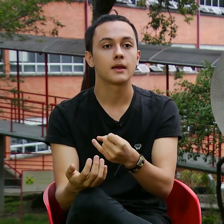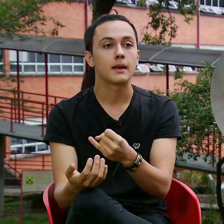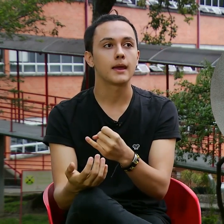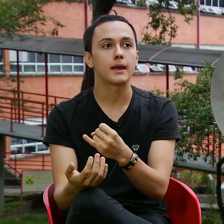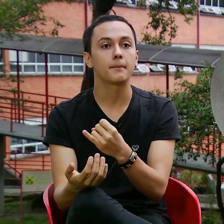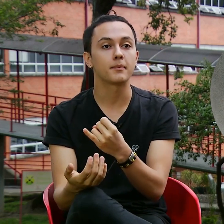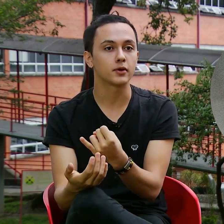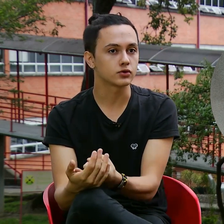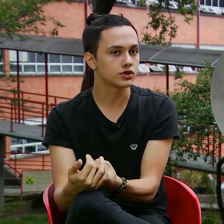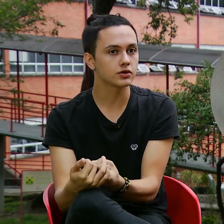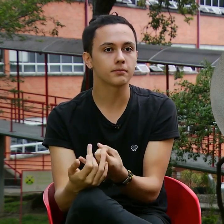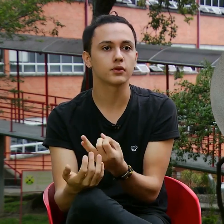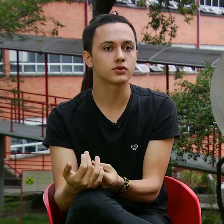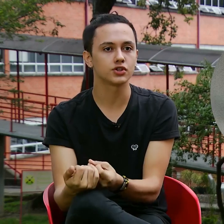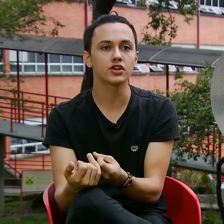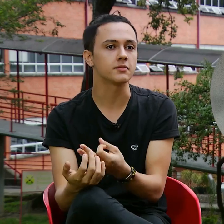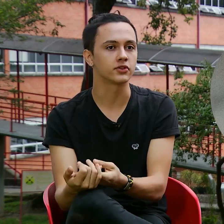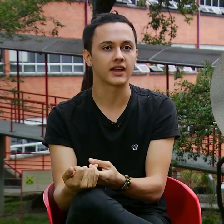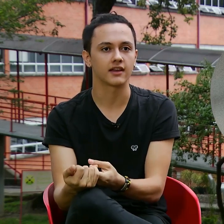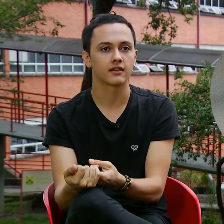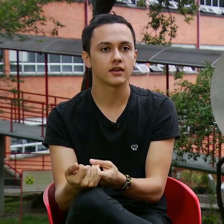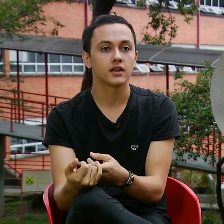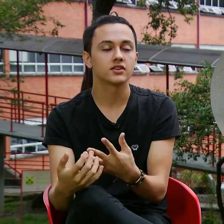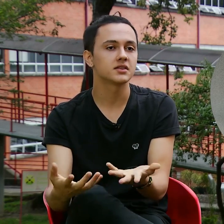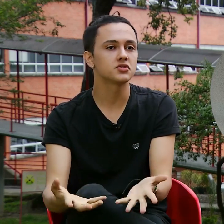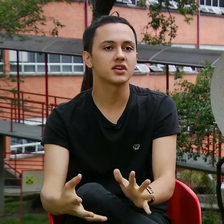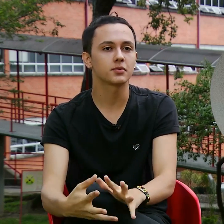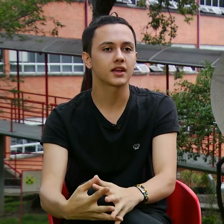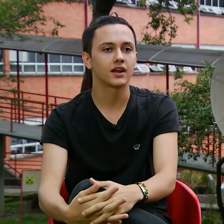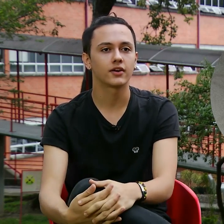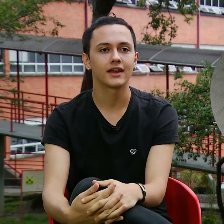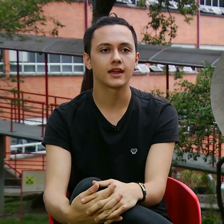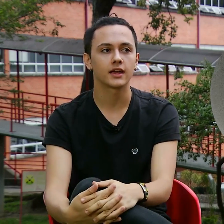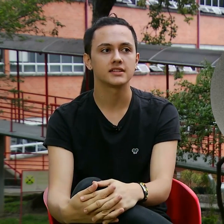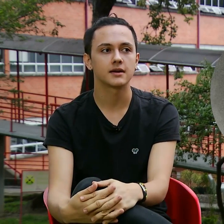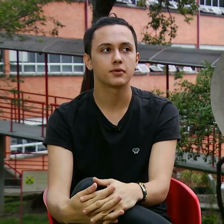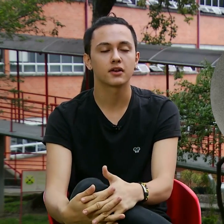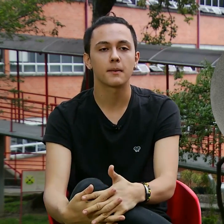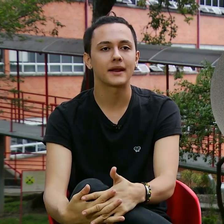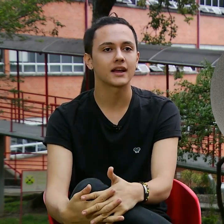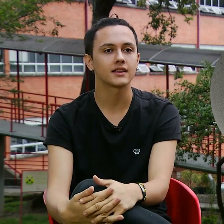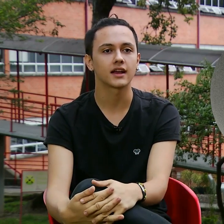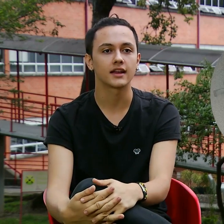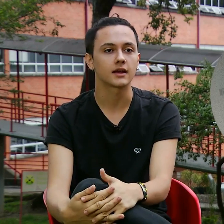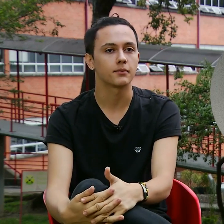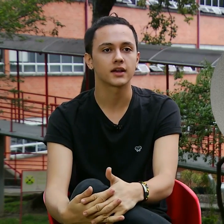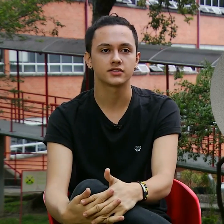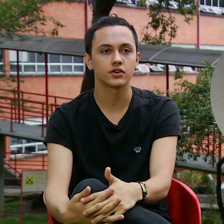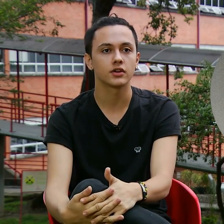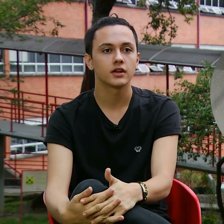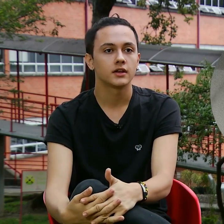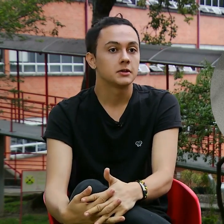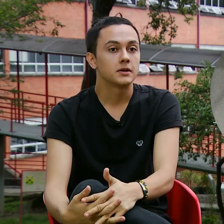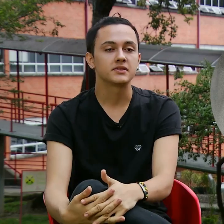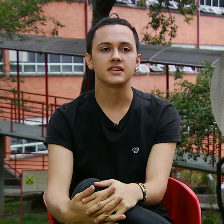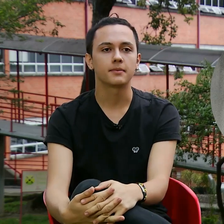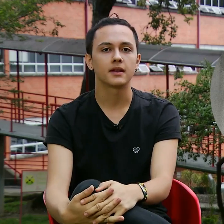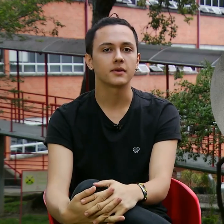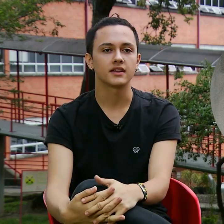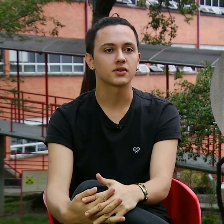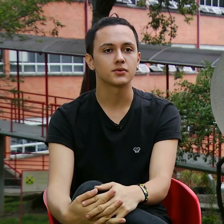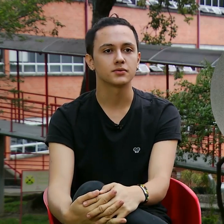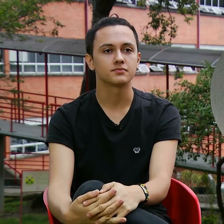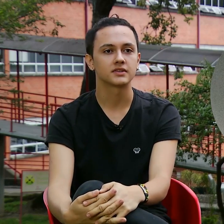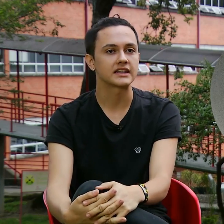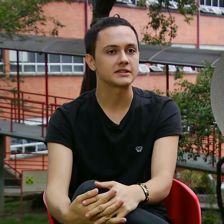entregar preproducción, producción y montaje. Entonces es muy chévere porque a la hora de ya ponerlo en práctica, en el campo de acción, pues siempre